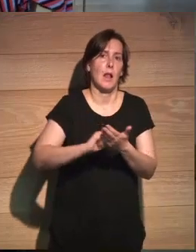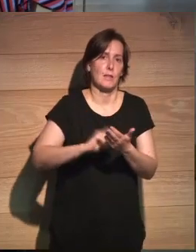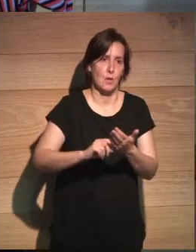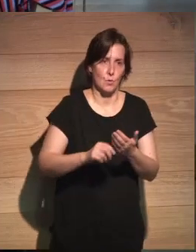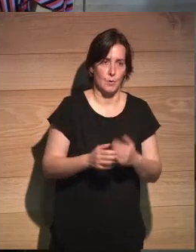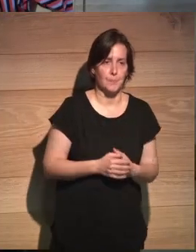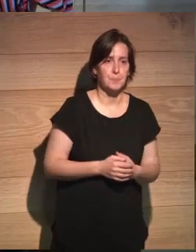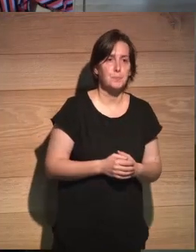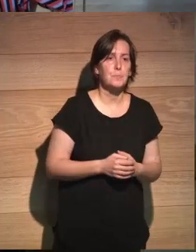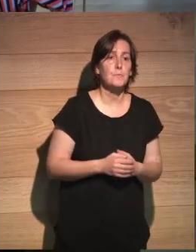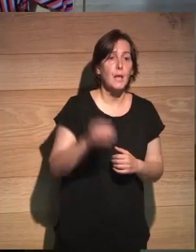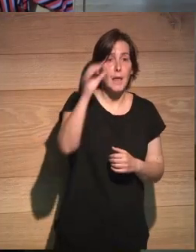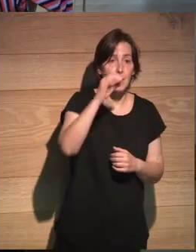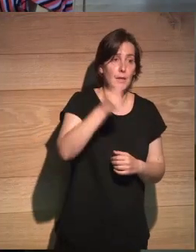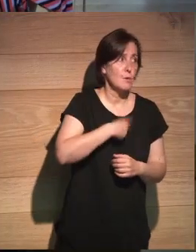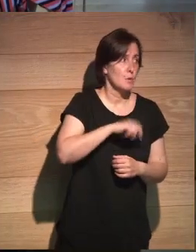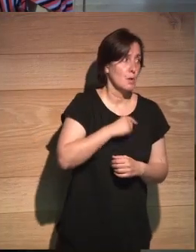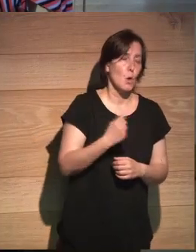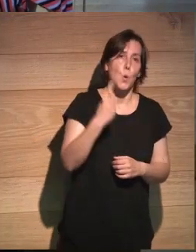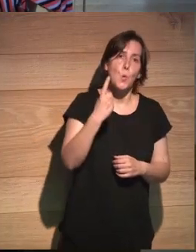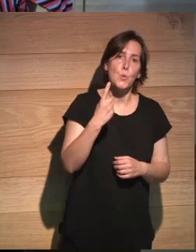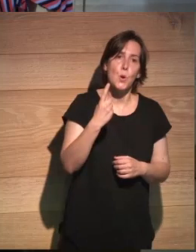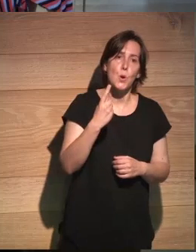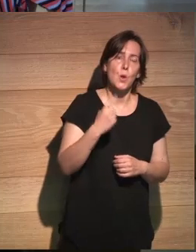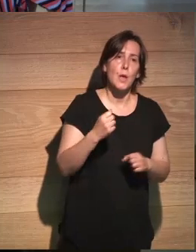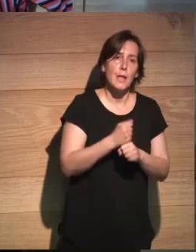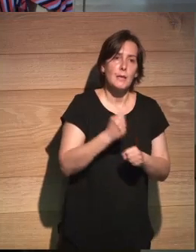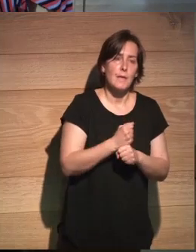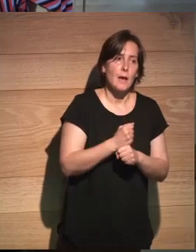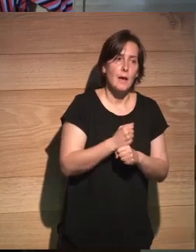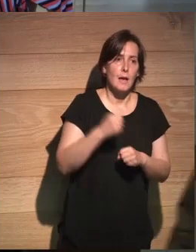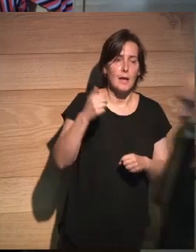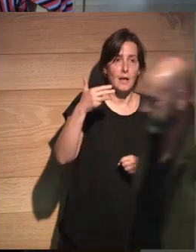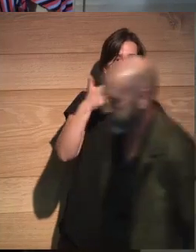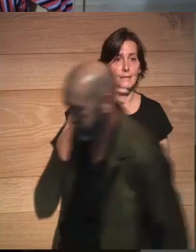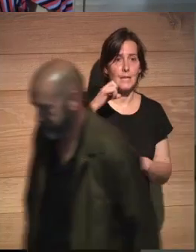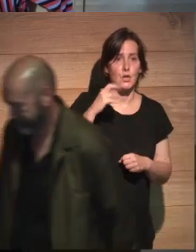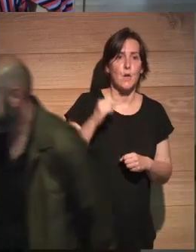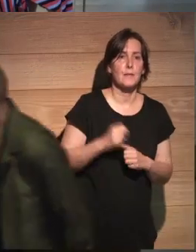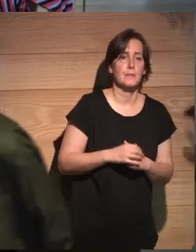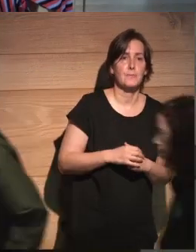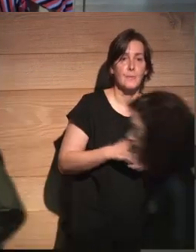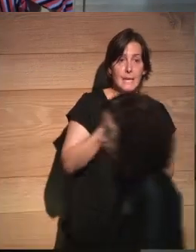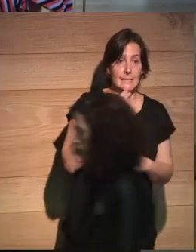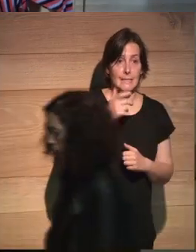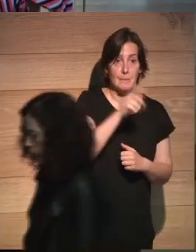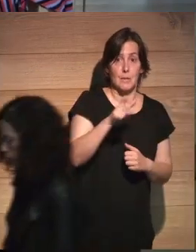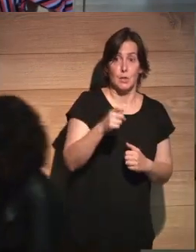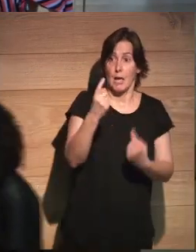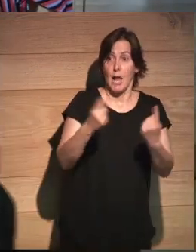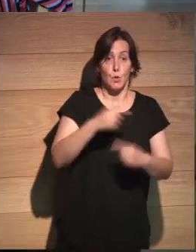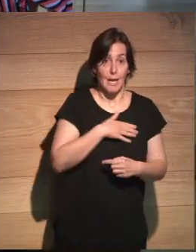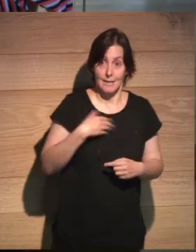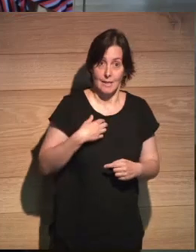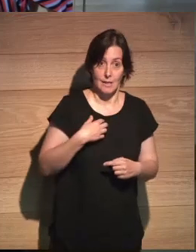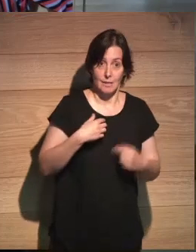sí que hay un científico español que trabaja en un sitio, digamos, tan llamativo como Chernóbil. Y si alguien quiere, estoy aquí. Yo siempre estoy